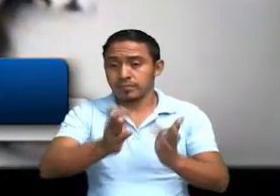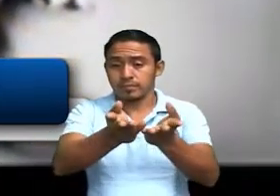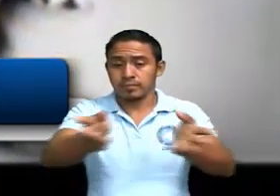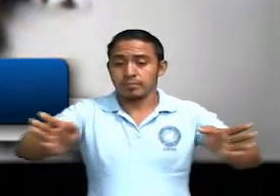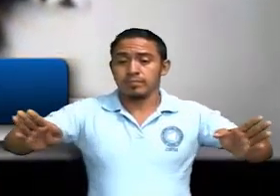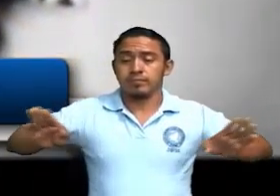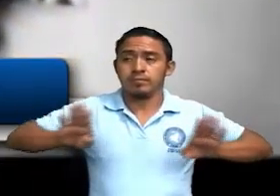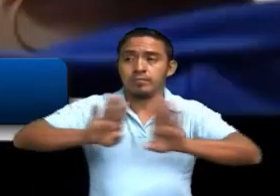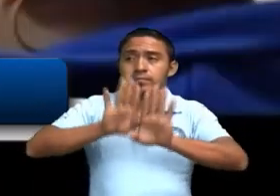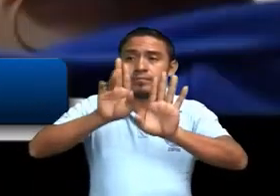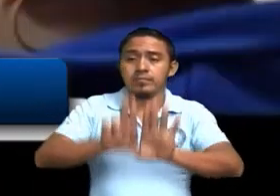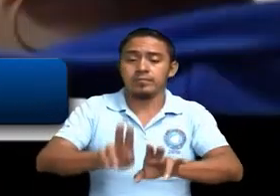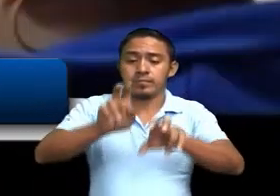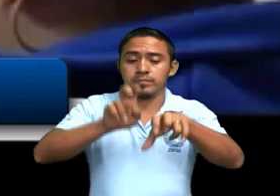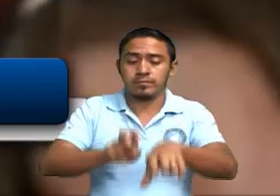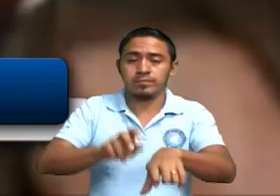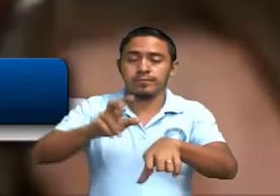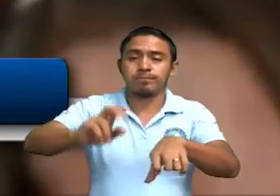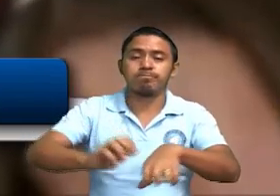cabina,